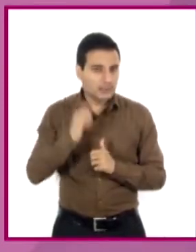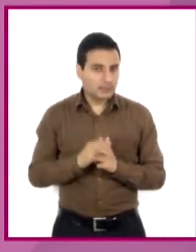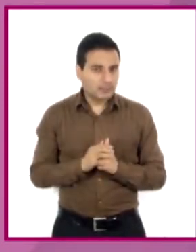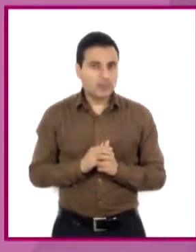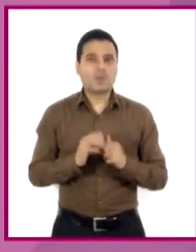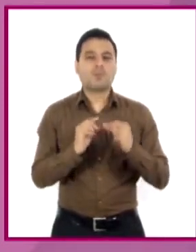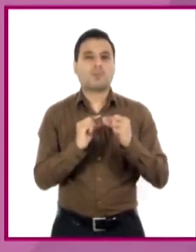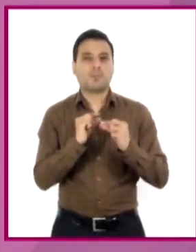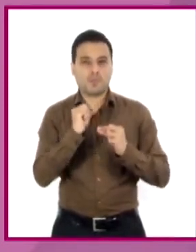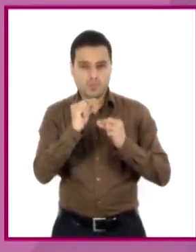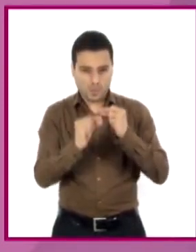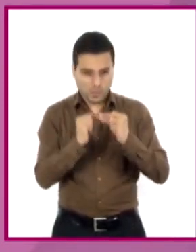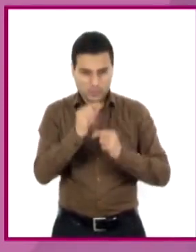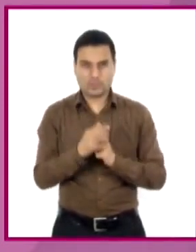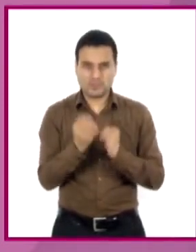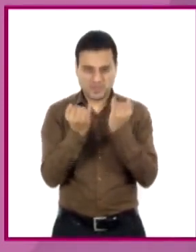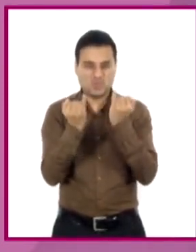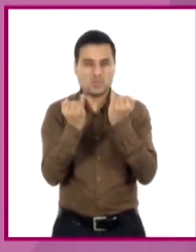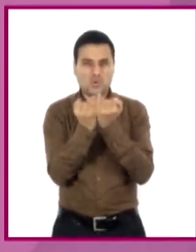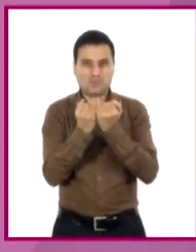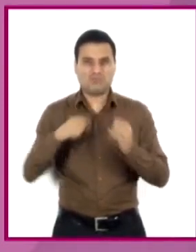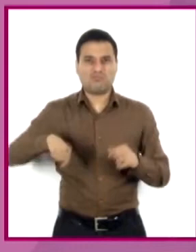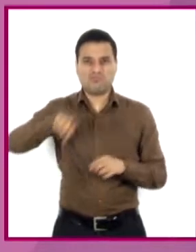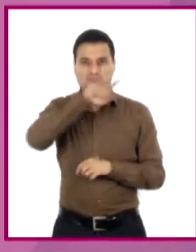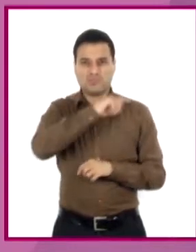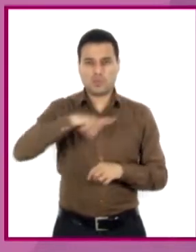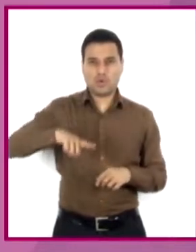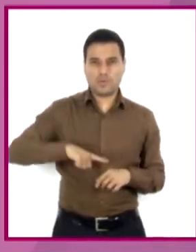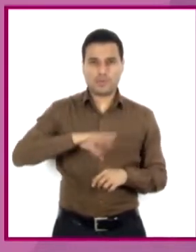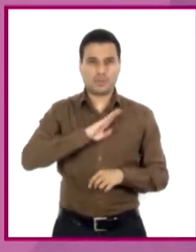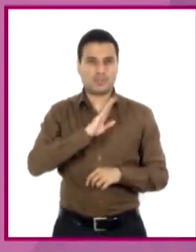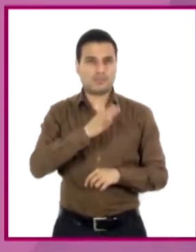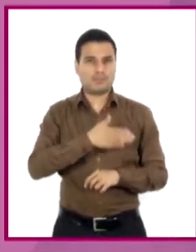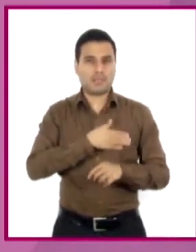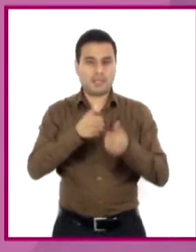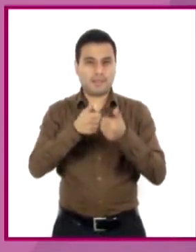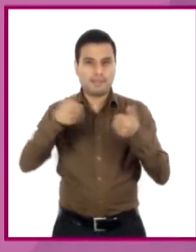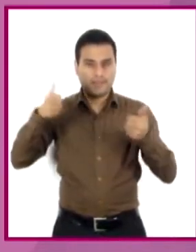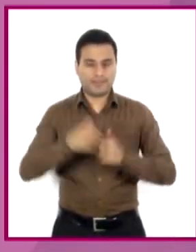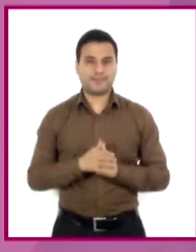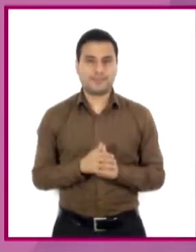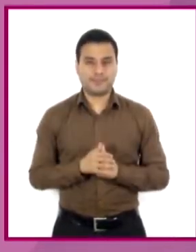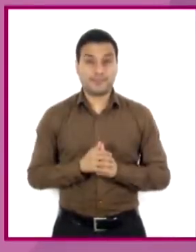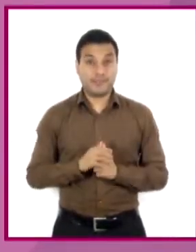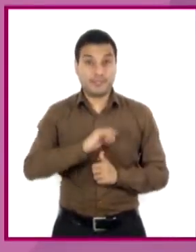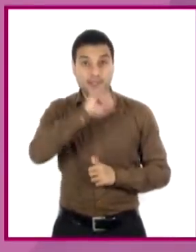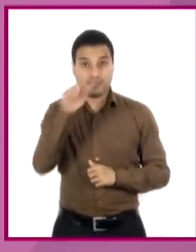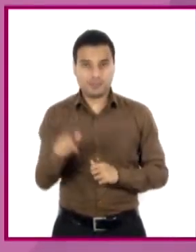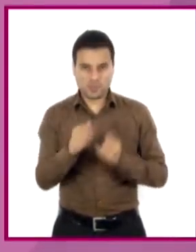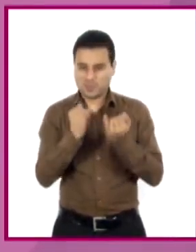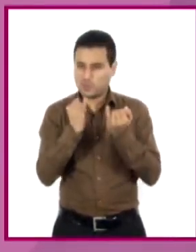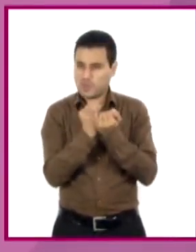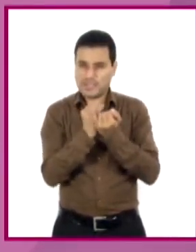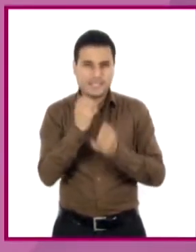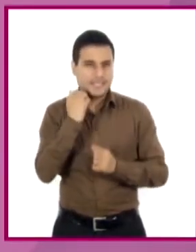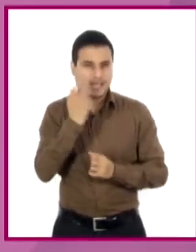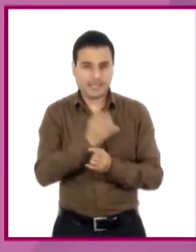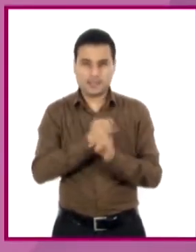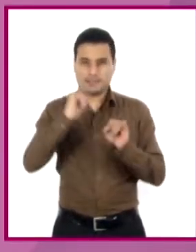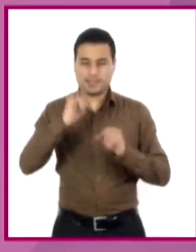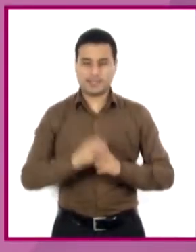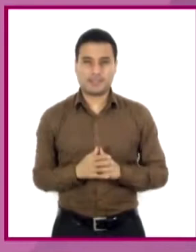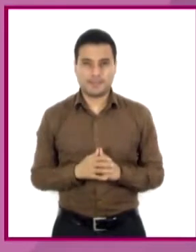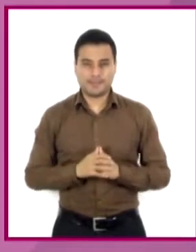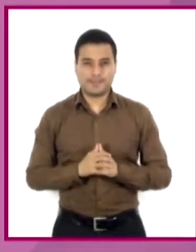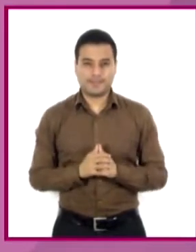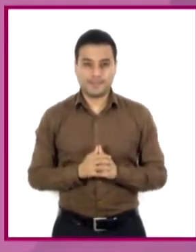en un inicio plantearon la autonomía con respecto al gobierno de España, pero después buscaron la total independencia.